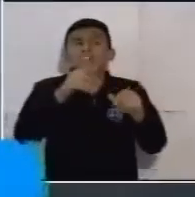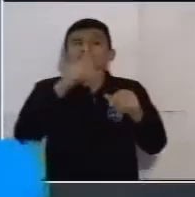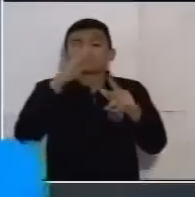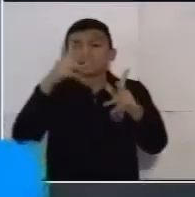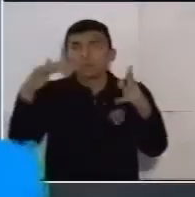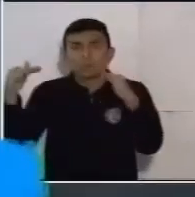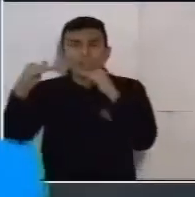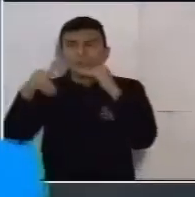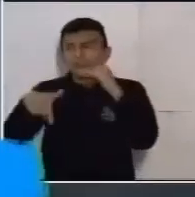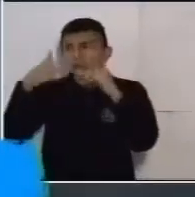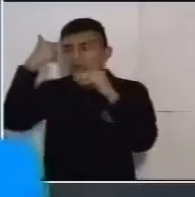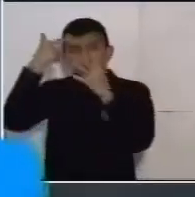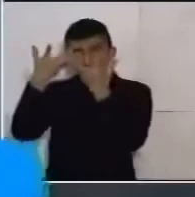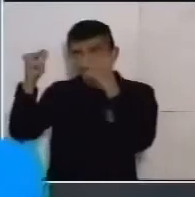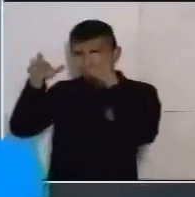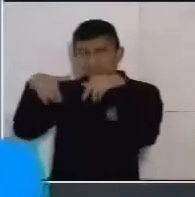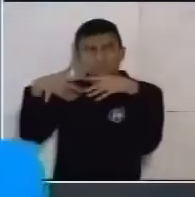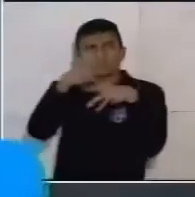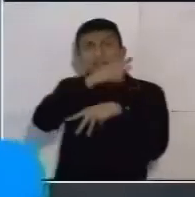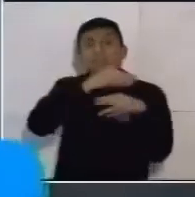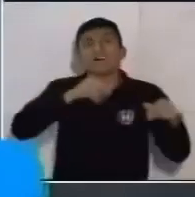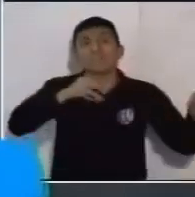equitativamente, ¿verdad?